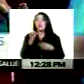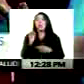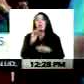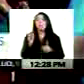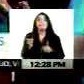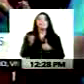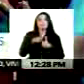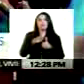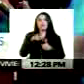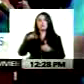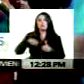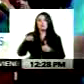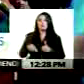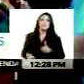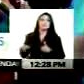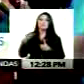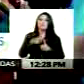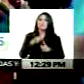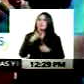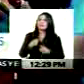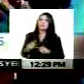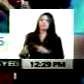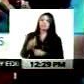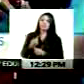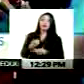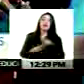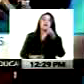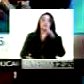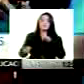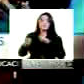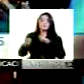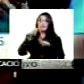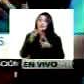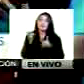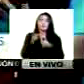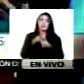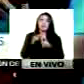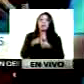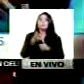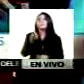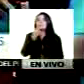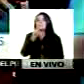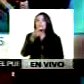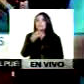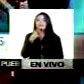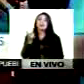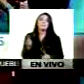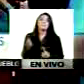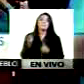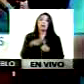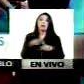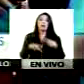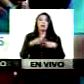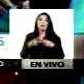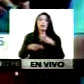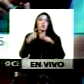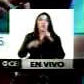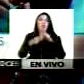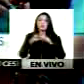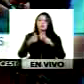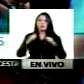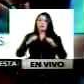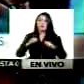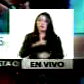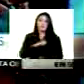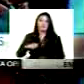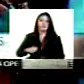necesidad, priorizando como se nos ha instruido con alimentos, priorizando con medicinas y priorizando con productos de higiene personal y del hogar. Esa